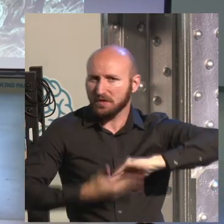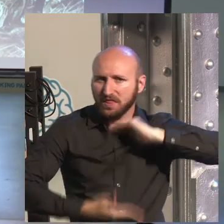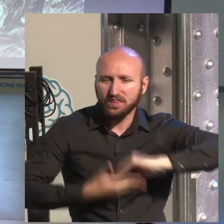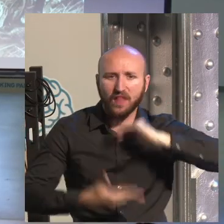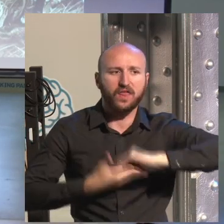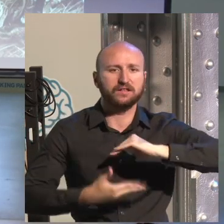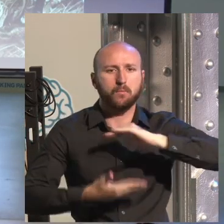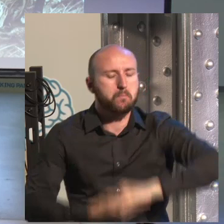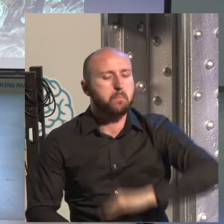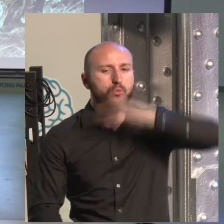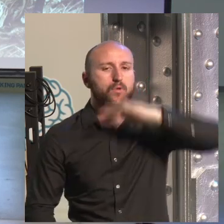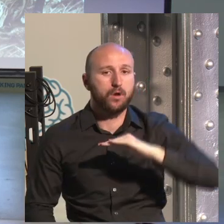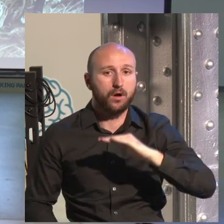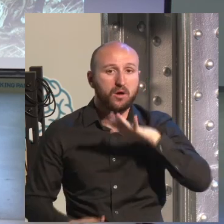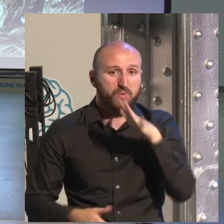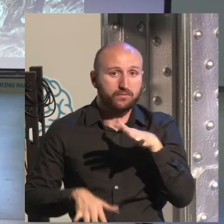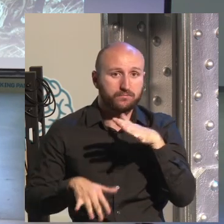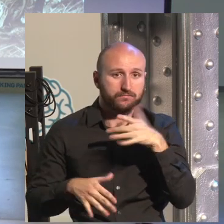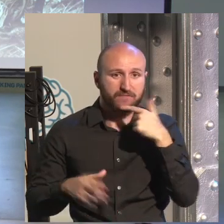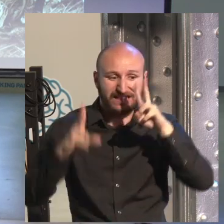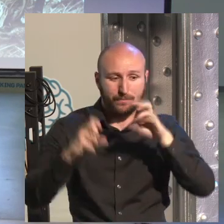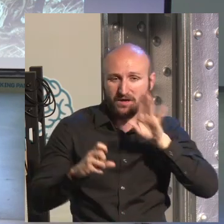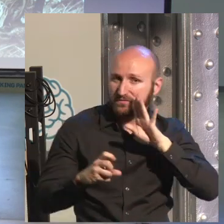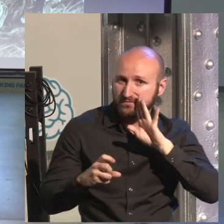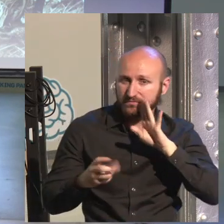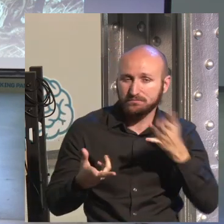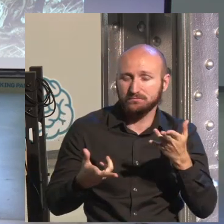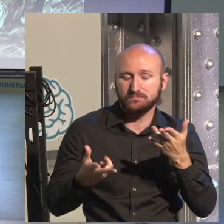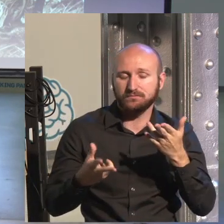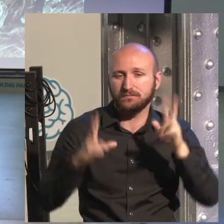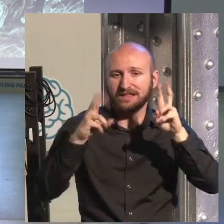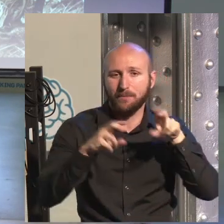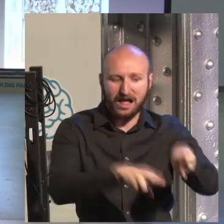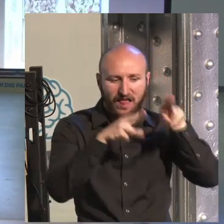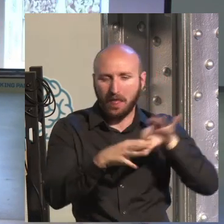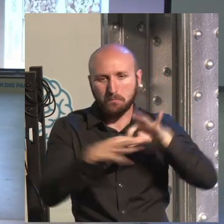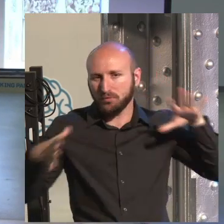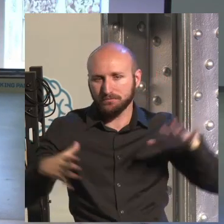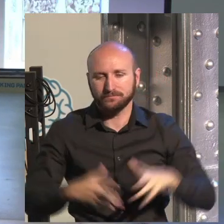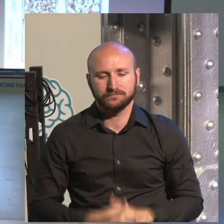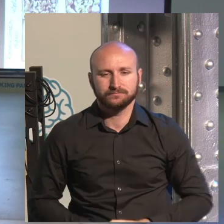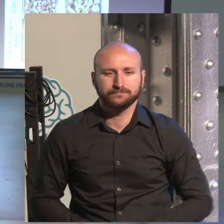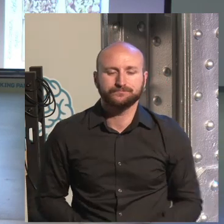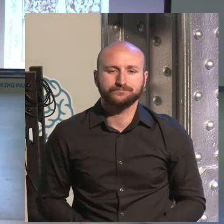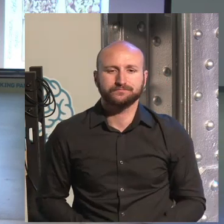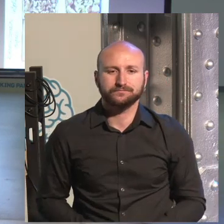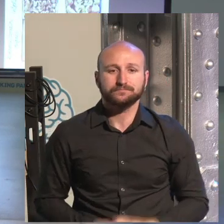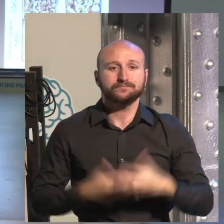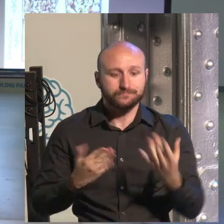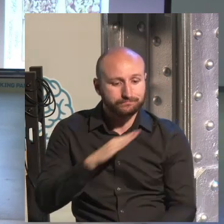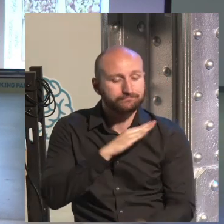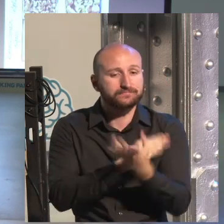capacidades que no tienen por lo tanto nada que ver con el tema de la caza. Bueno, finalmente